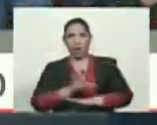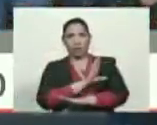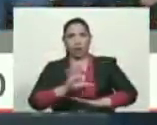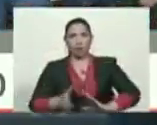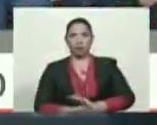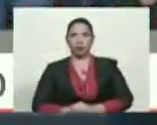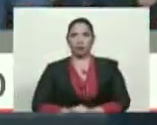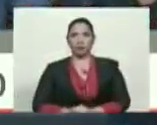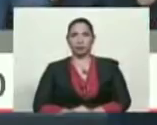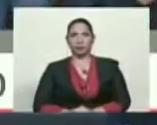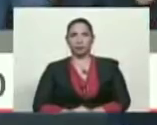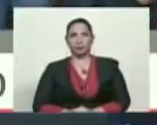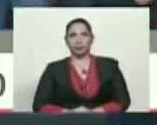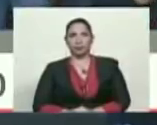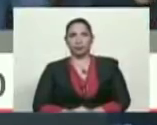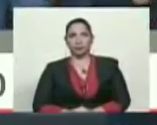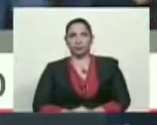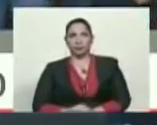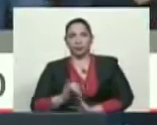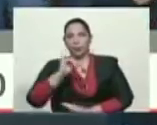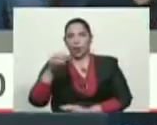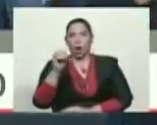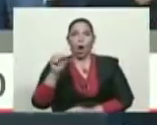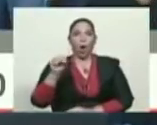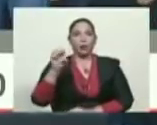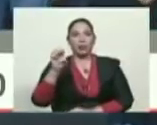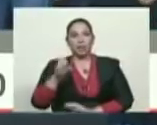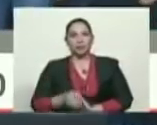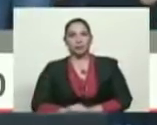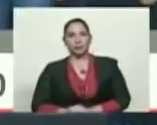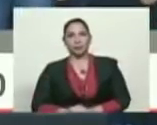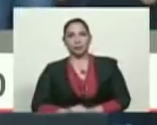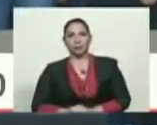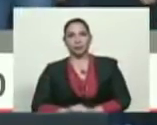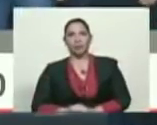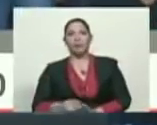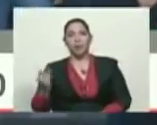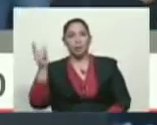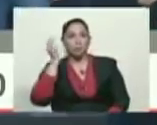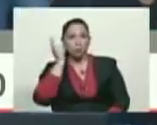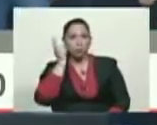Falcón la de Alí, la de José Leonardo Chirino, la de Josefa Camejo,